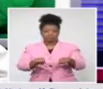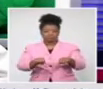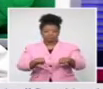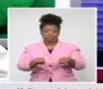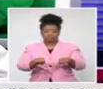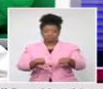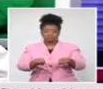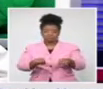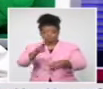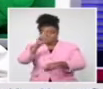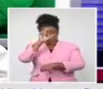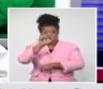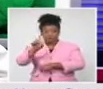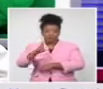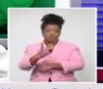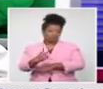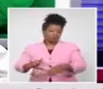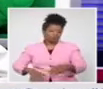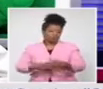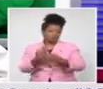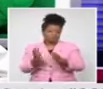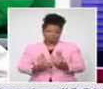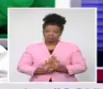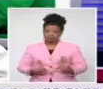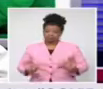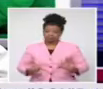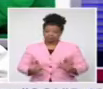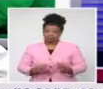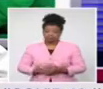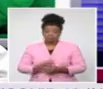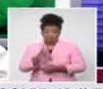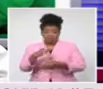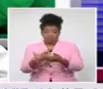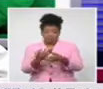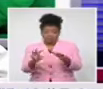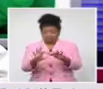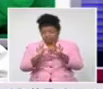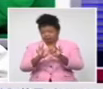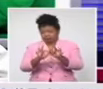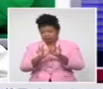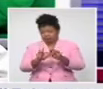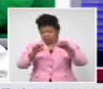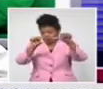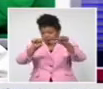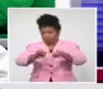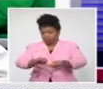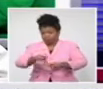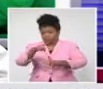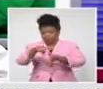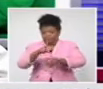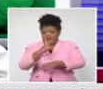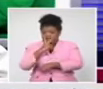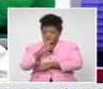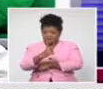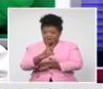permaneció 2 días ingresado, uno de ellos en terapia intensiva, y lamentablemente